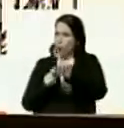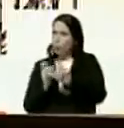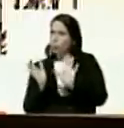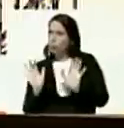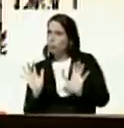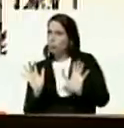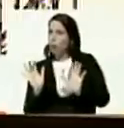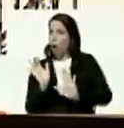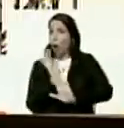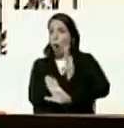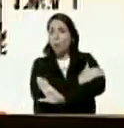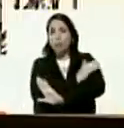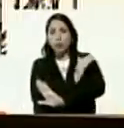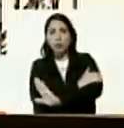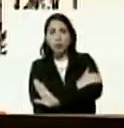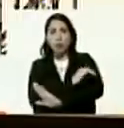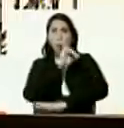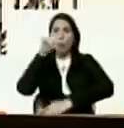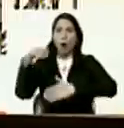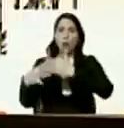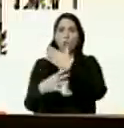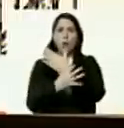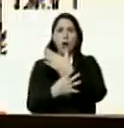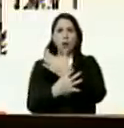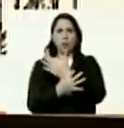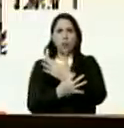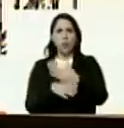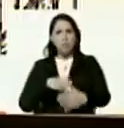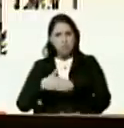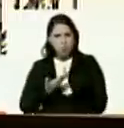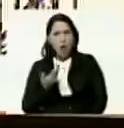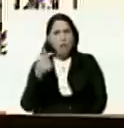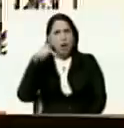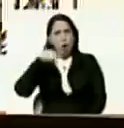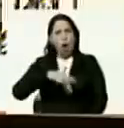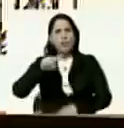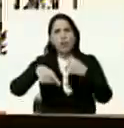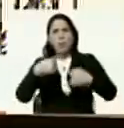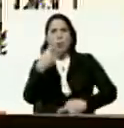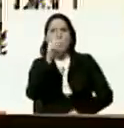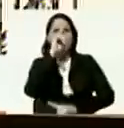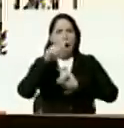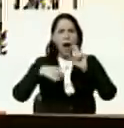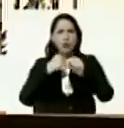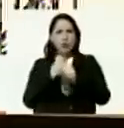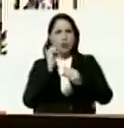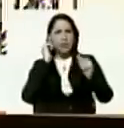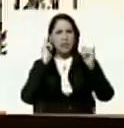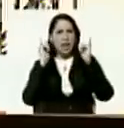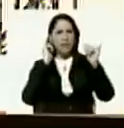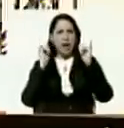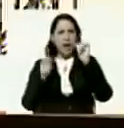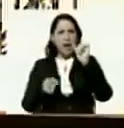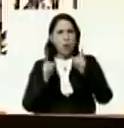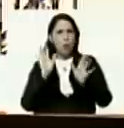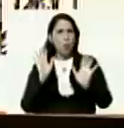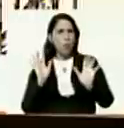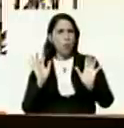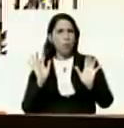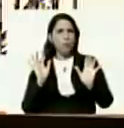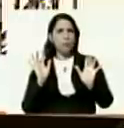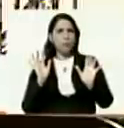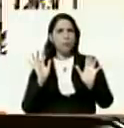La oposición guaidocista puede hoy, después de un año, celebrar algo.